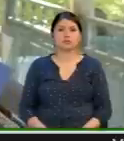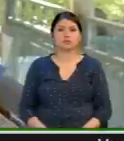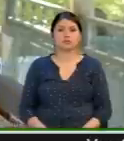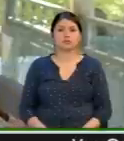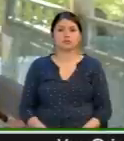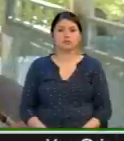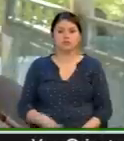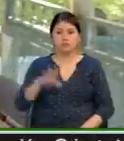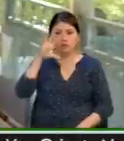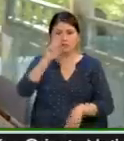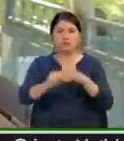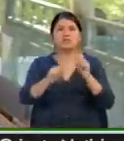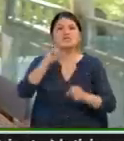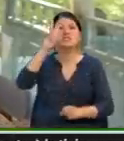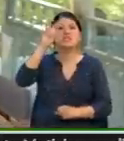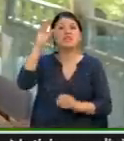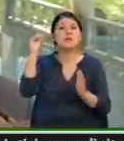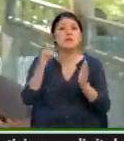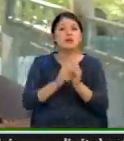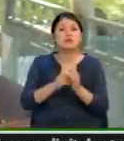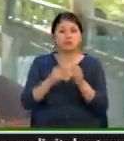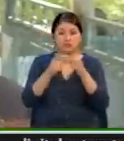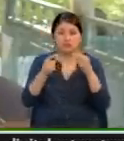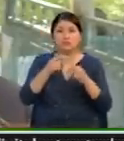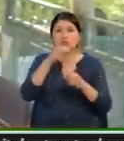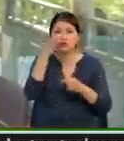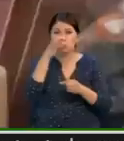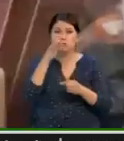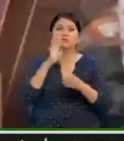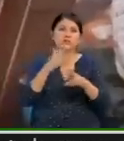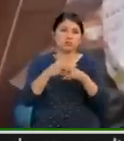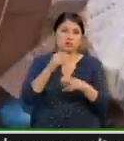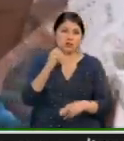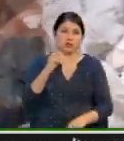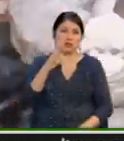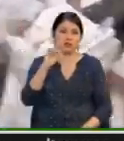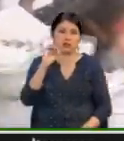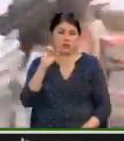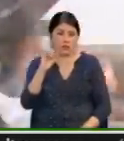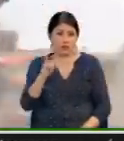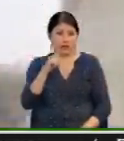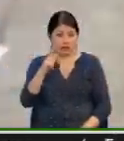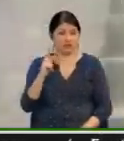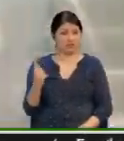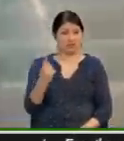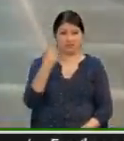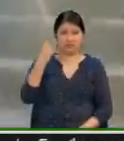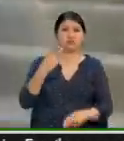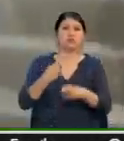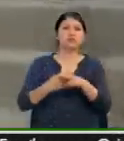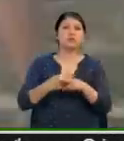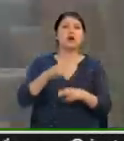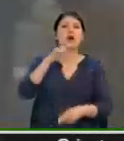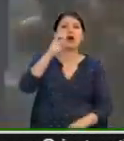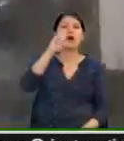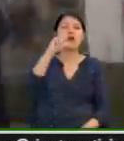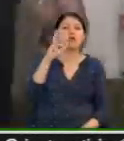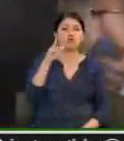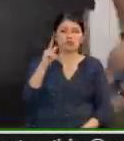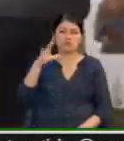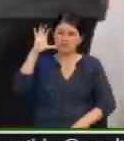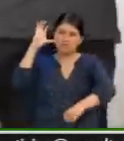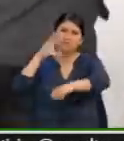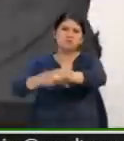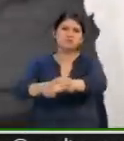se incauta 7000 dosis de marihuana tipo cripi alias El ruso era el cabecilla de esta organización que fue